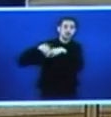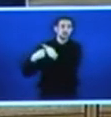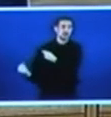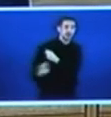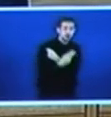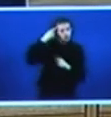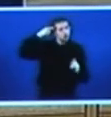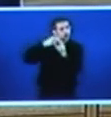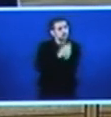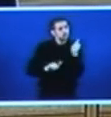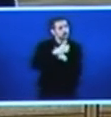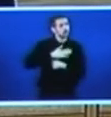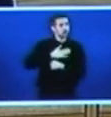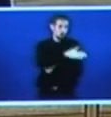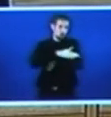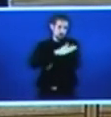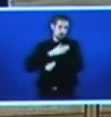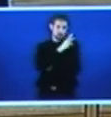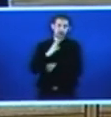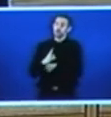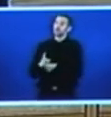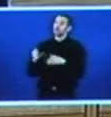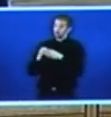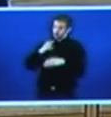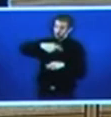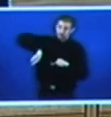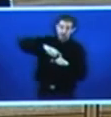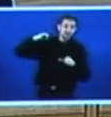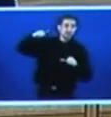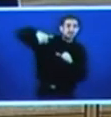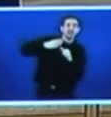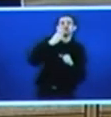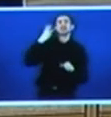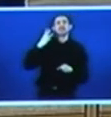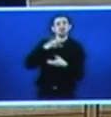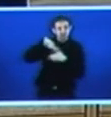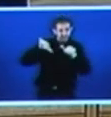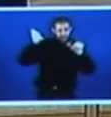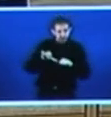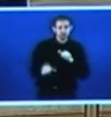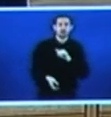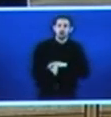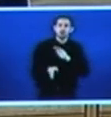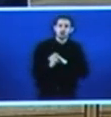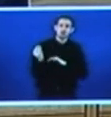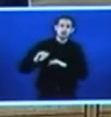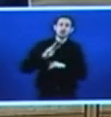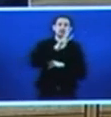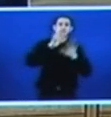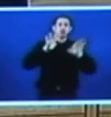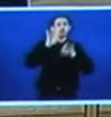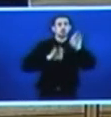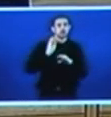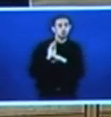goberno. Vaya rematando, señoría, presidente. Con noso goberno levamos en 3 anos de crisis un 39% máis de guarderías